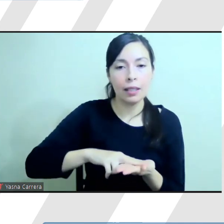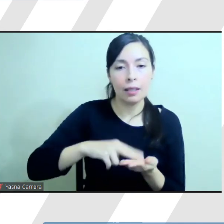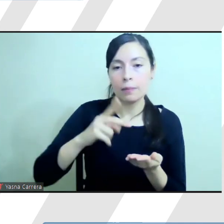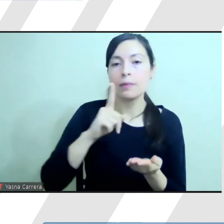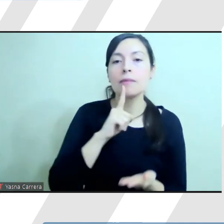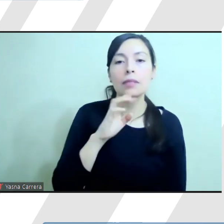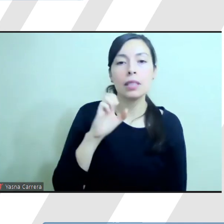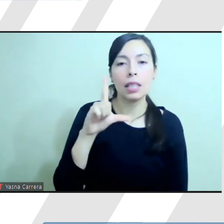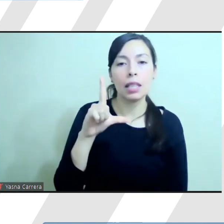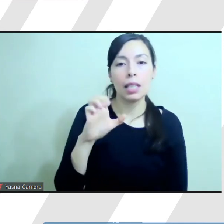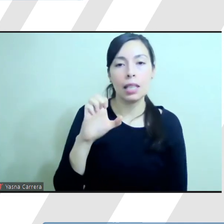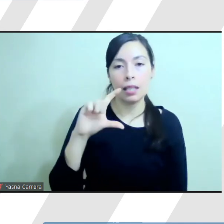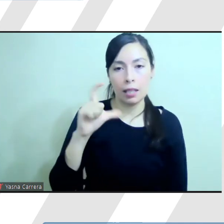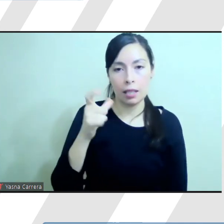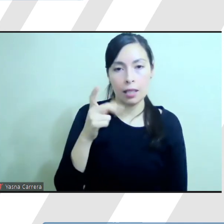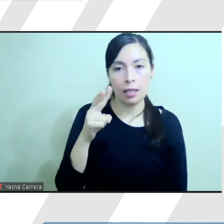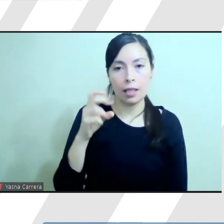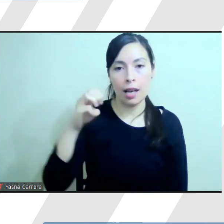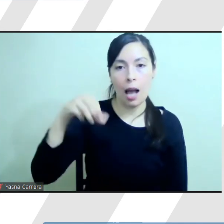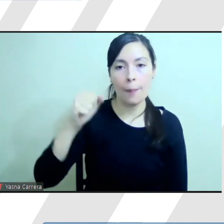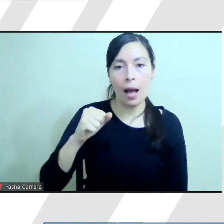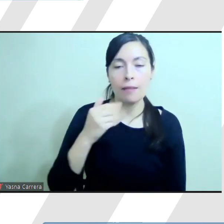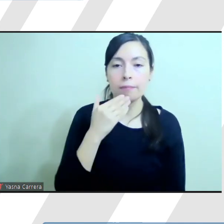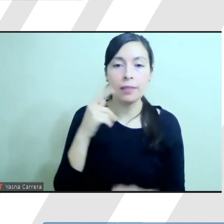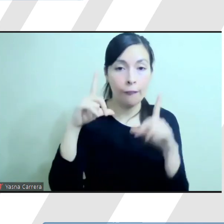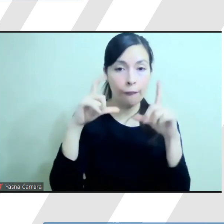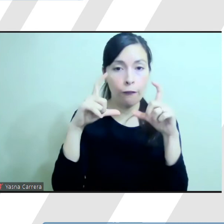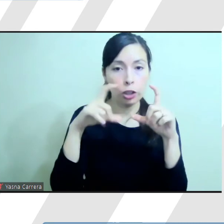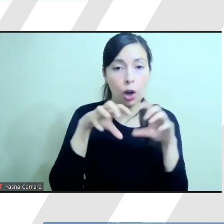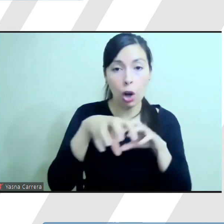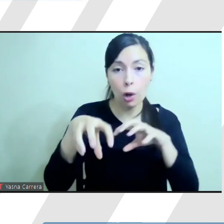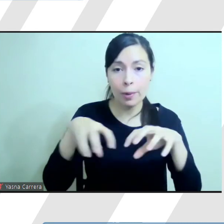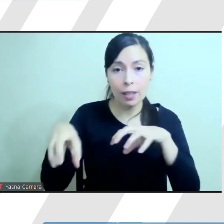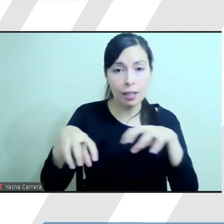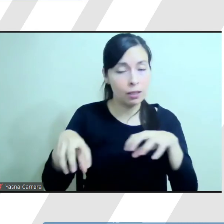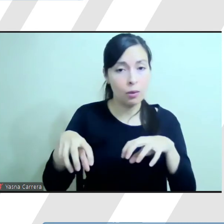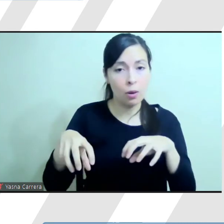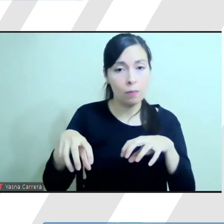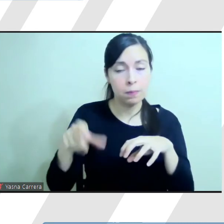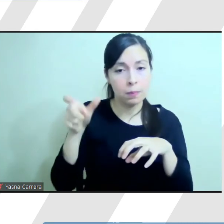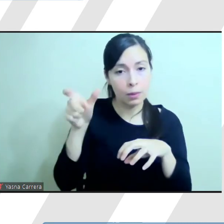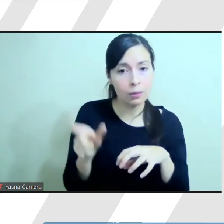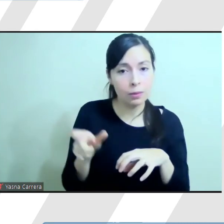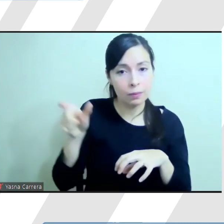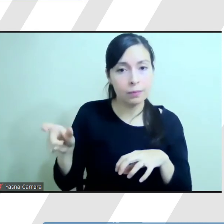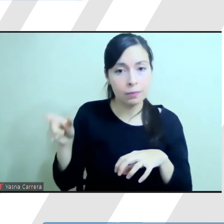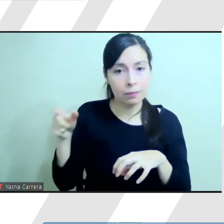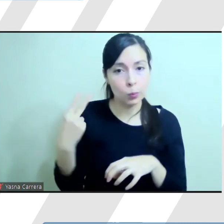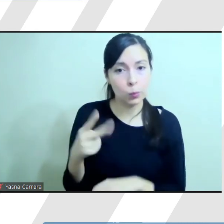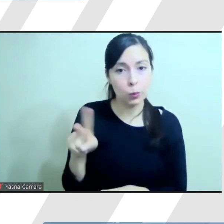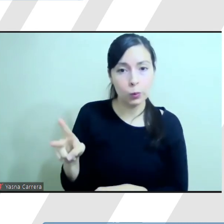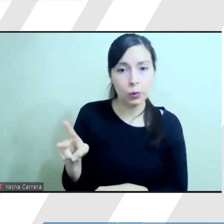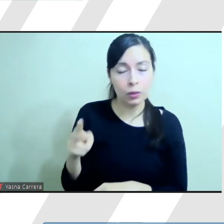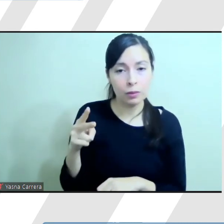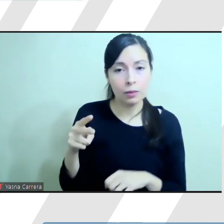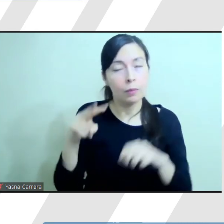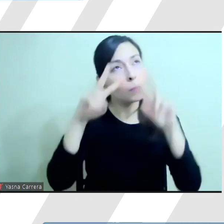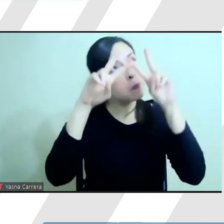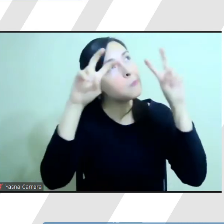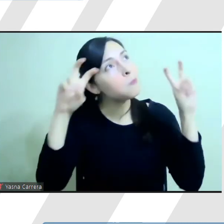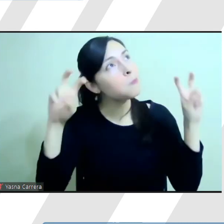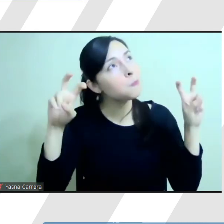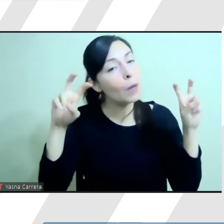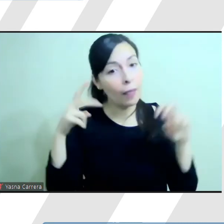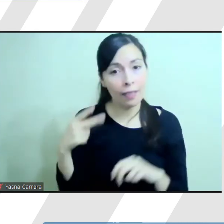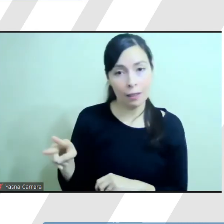telegramas, fotos, objetos personales inclusive, de los distintos exploradores que estuvieron en estas